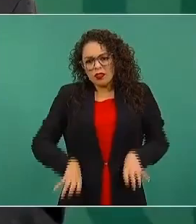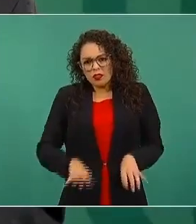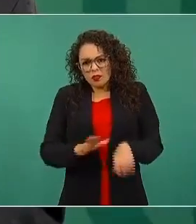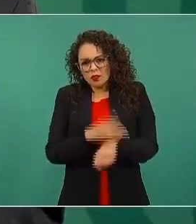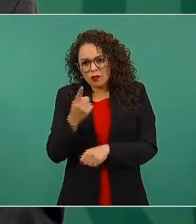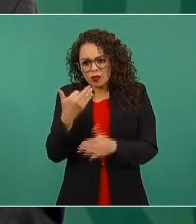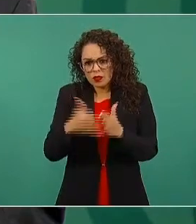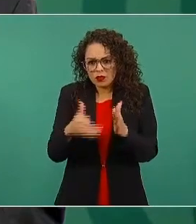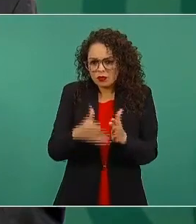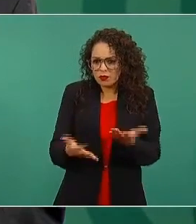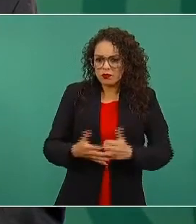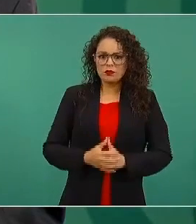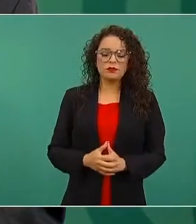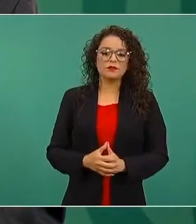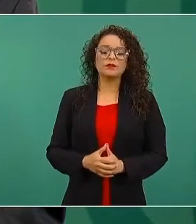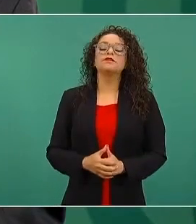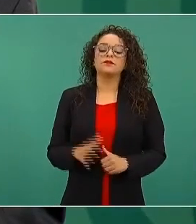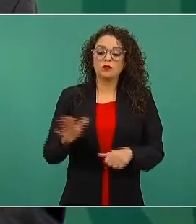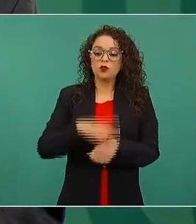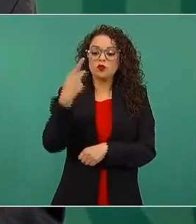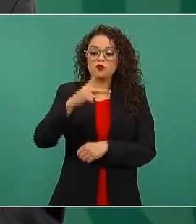con el Poder Judicial